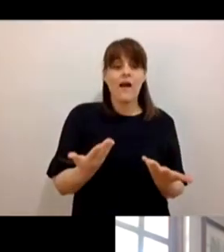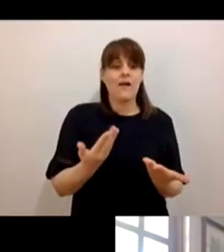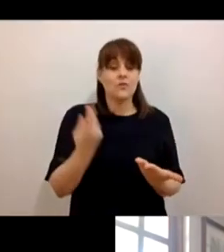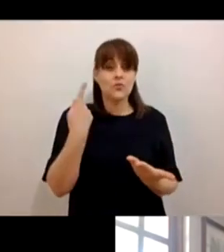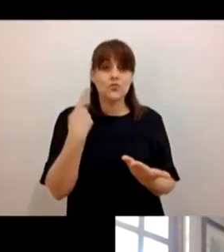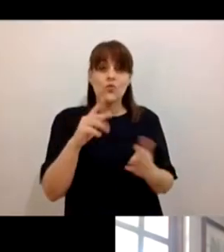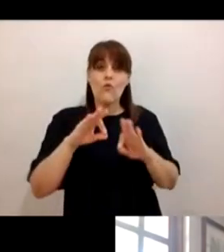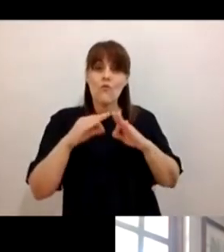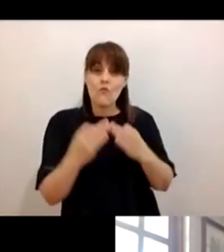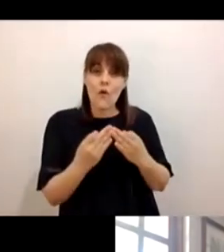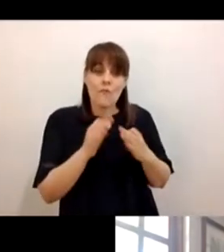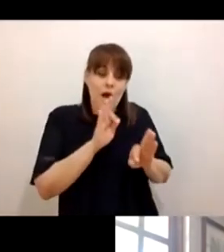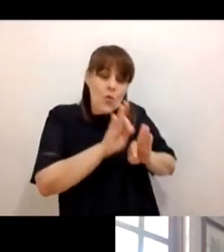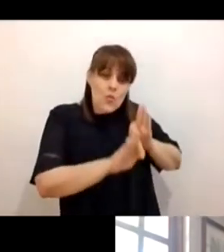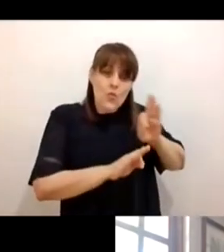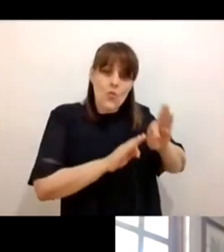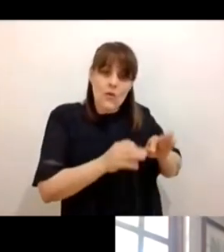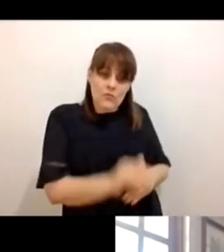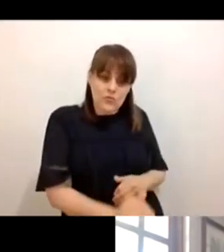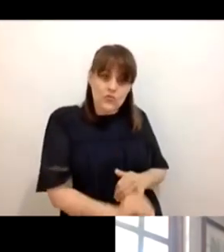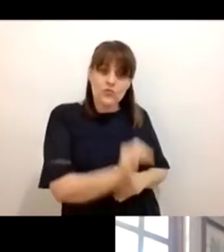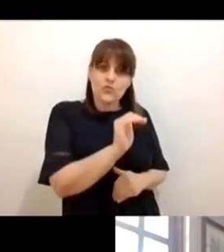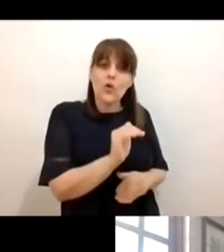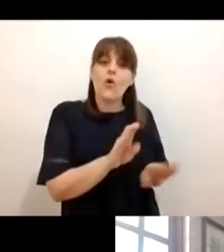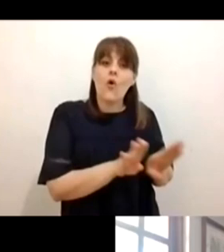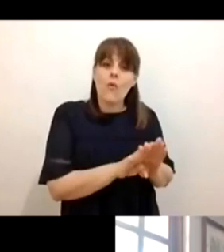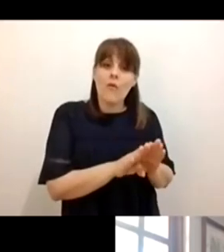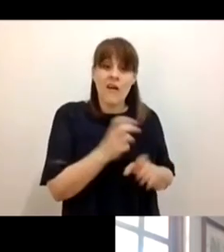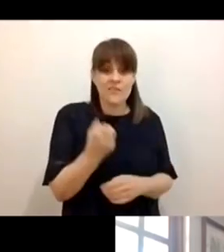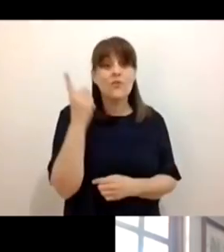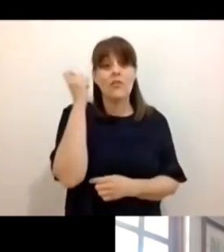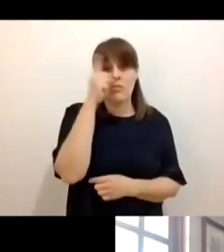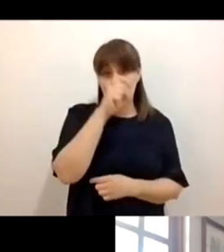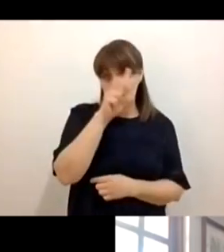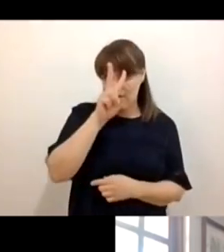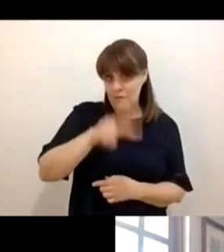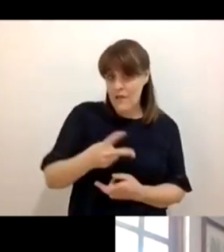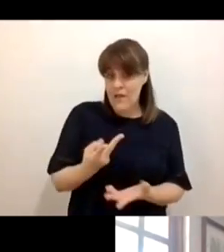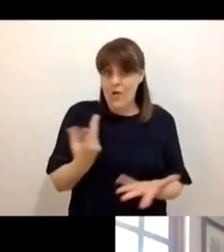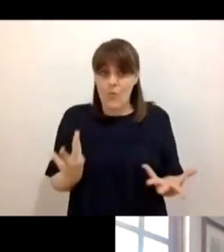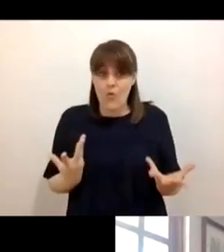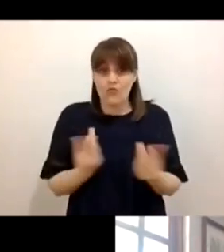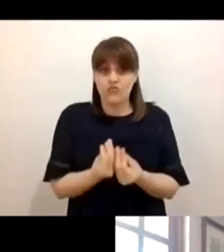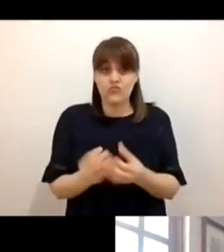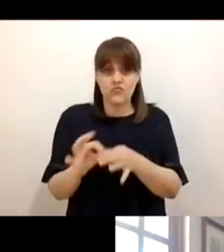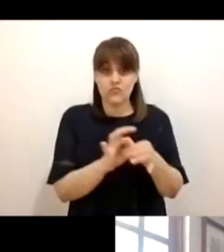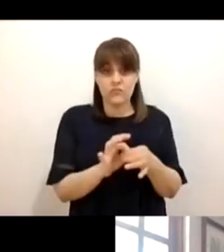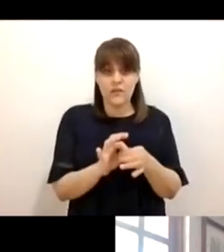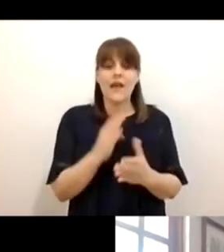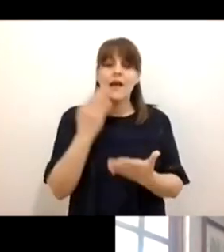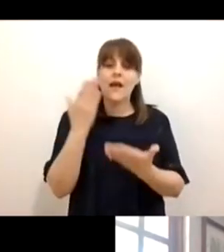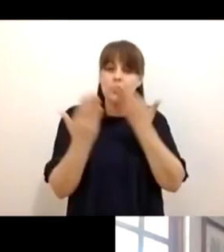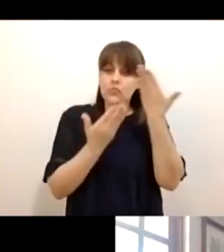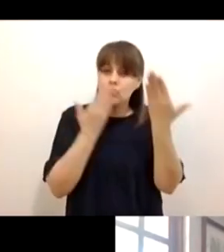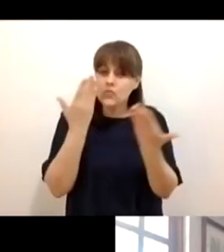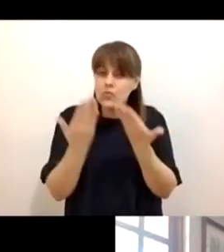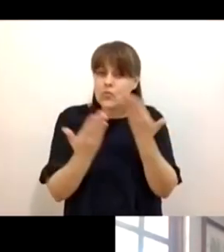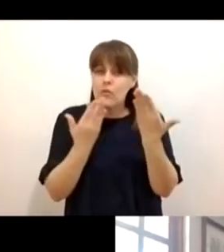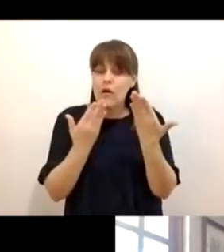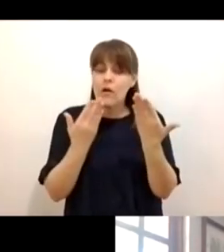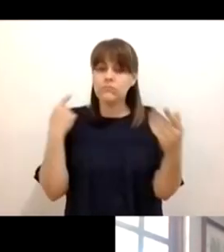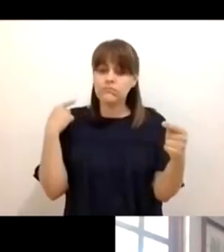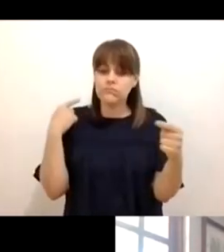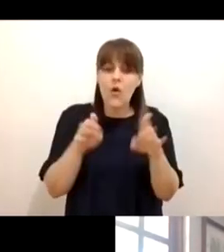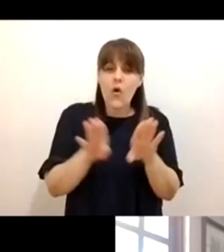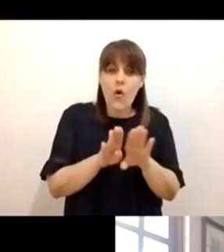se complejicen los estudios del tiempo y de manera particular los estudios acerca del cuidado han